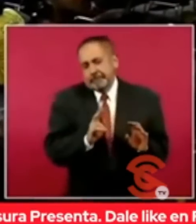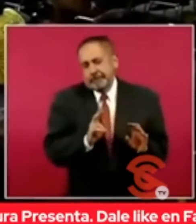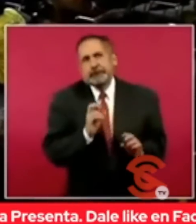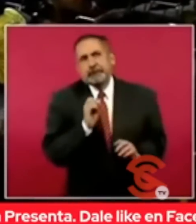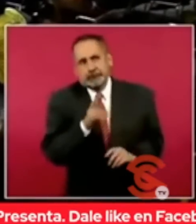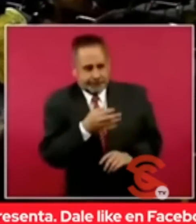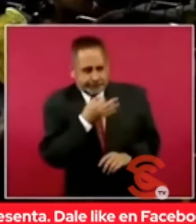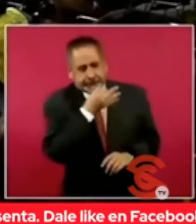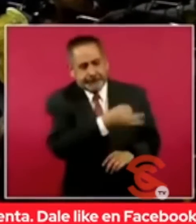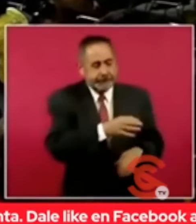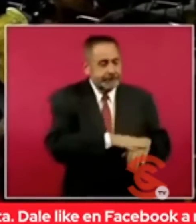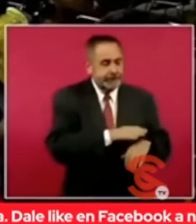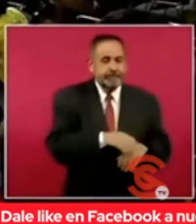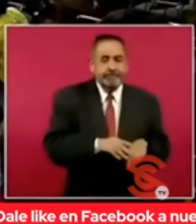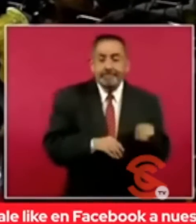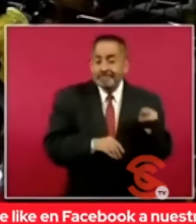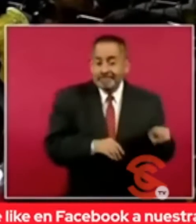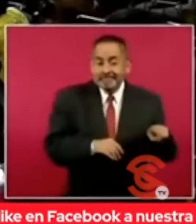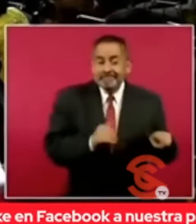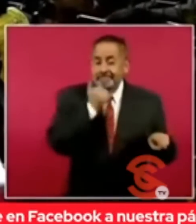Pero no está